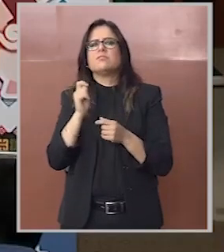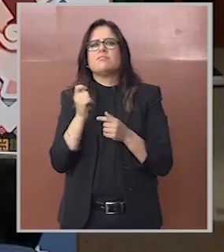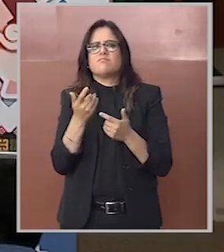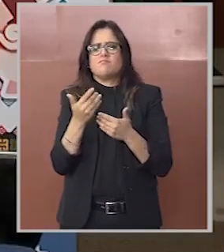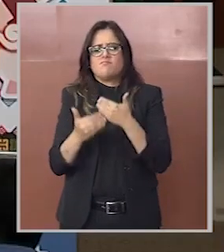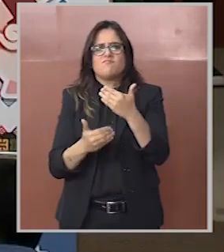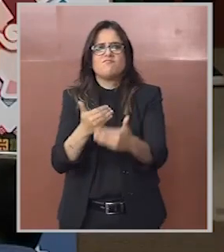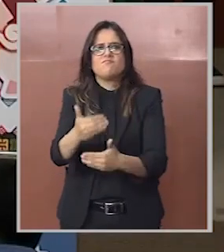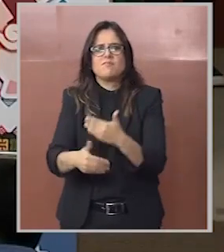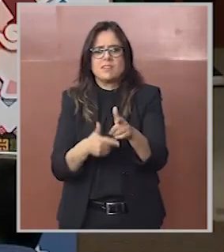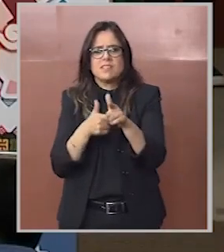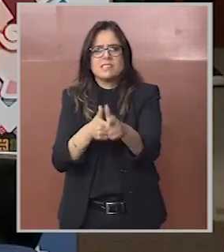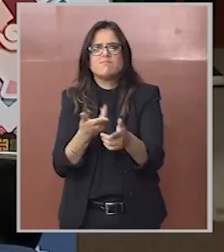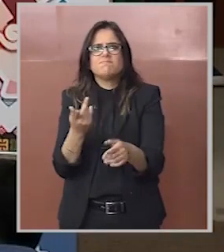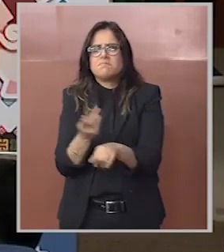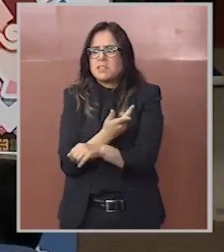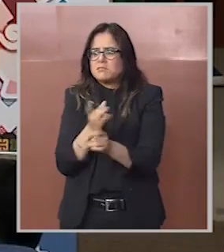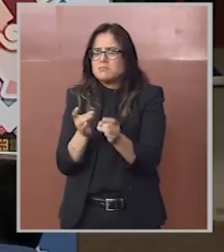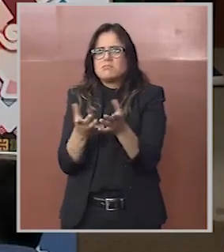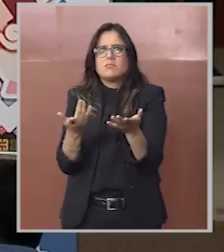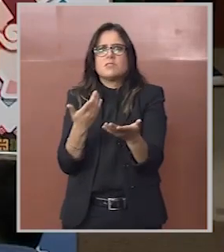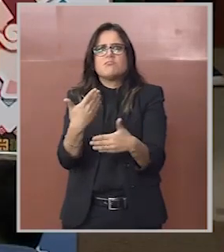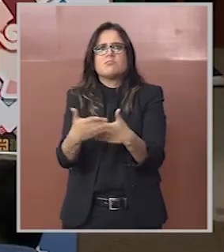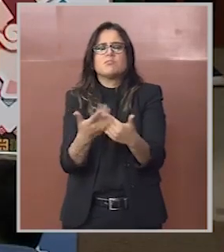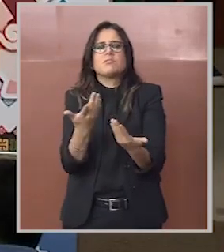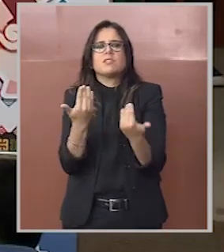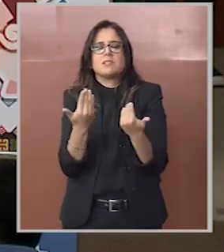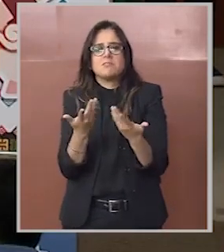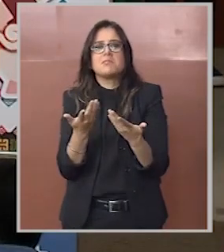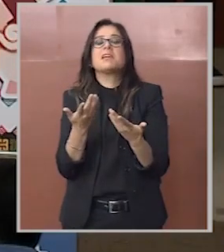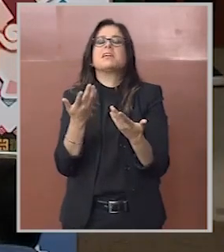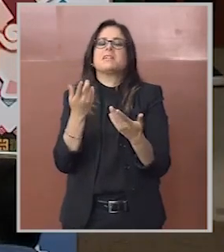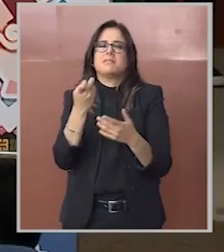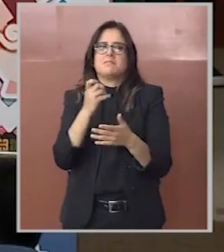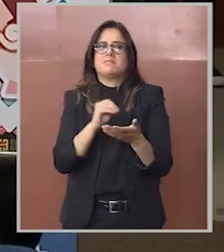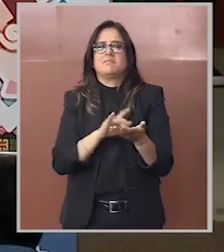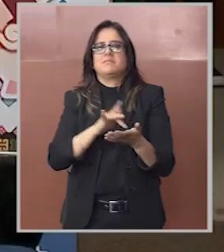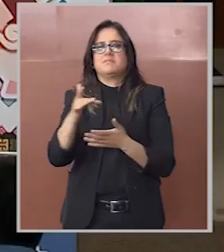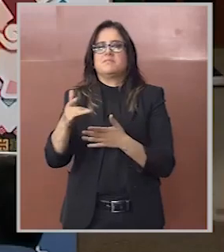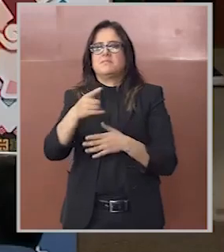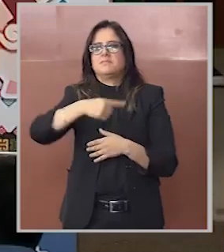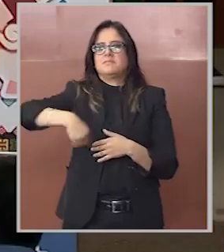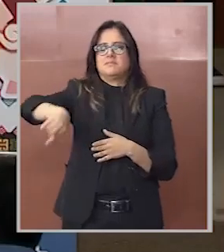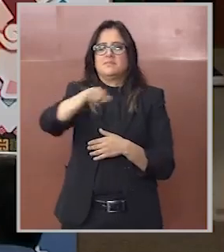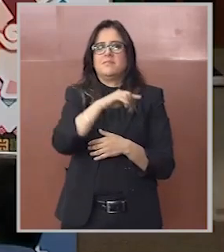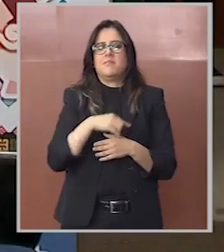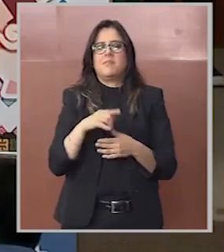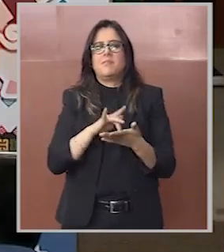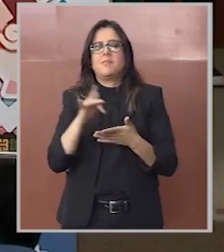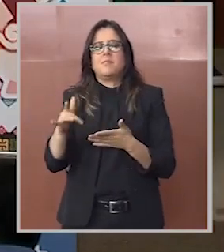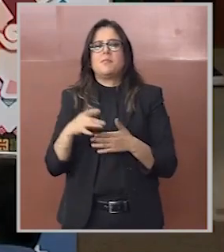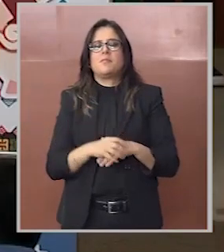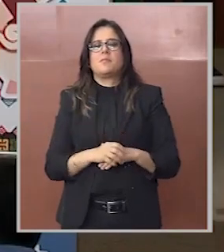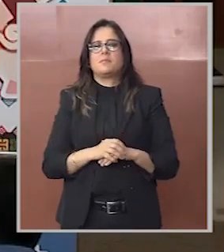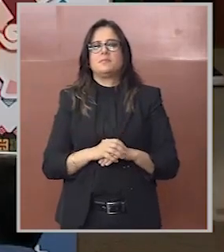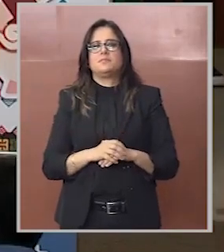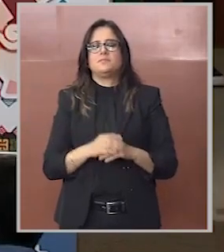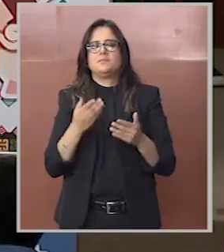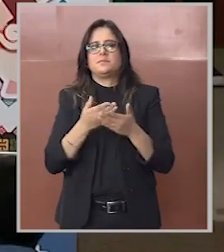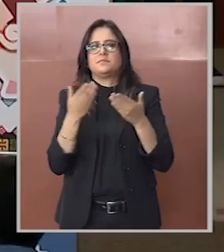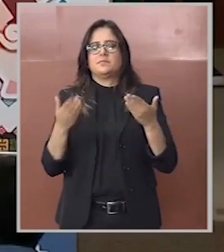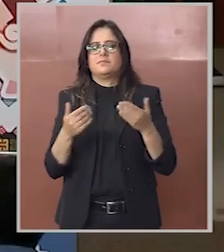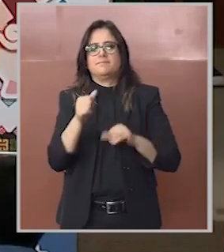a ser este parte de lo más importante entonces Bueno muchísimas gracias por por compartirnos todo esto ahora le doy el uso de la palabra